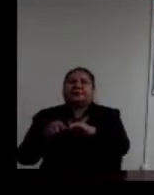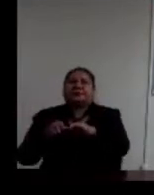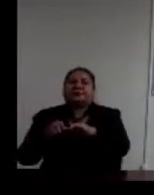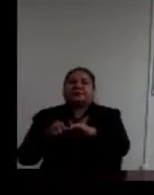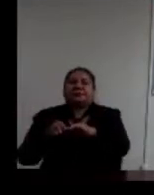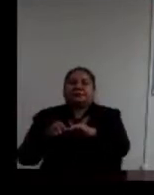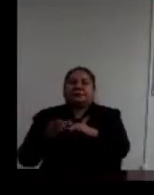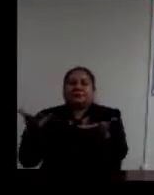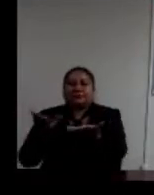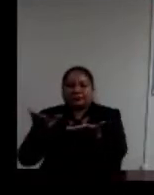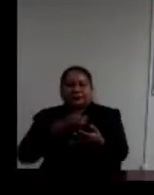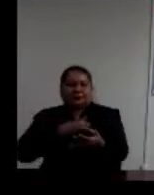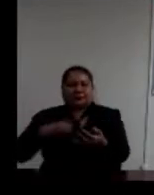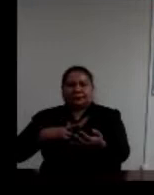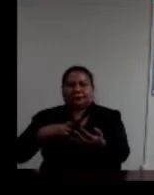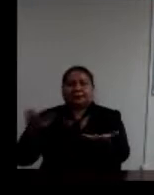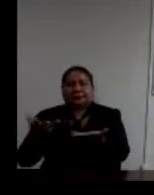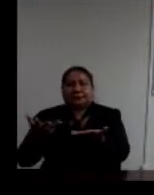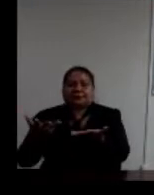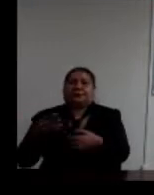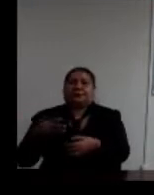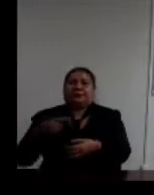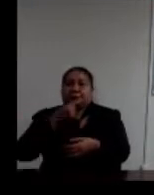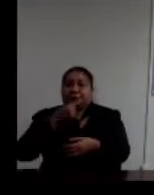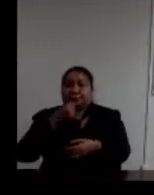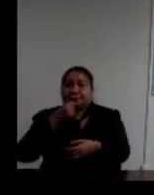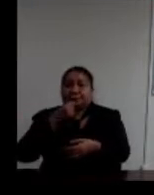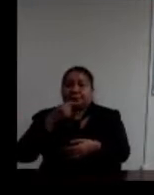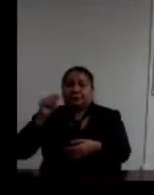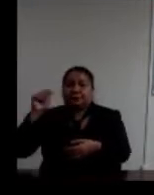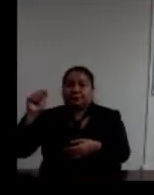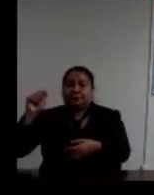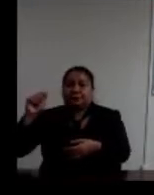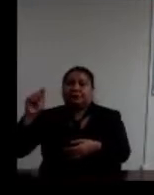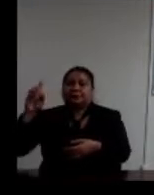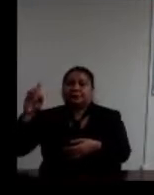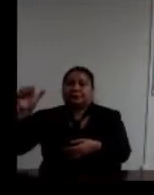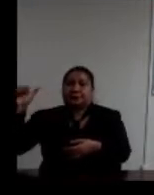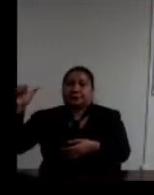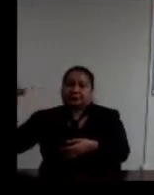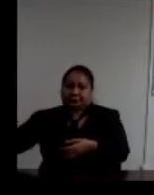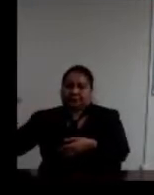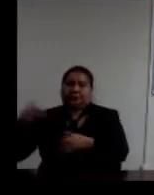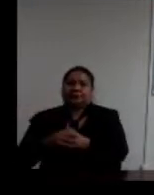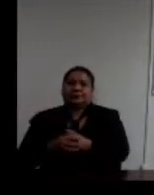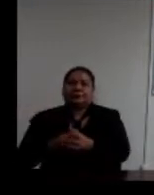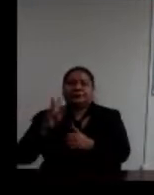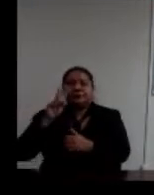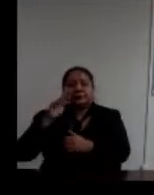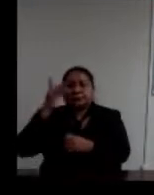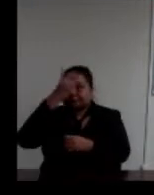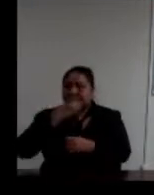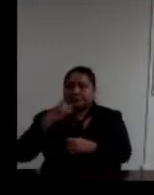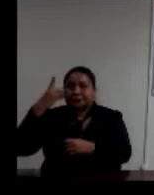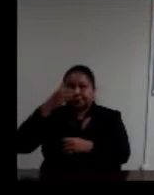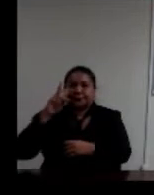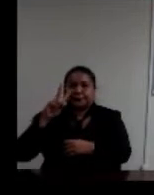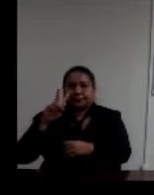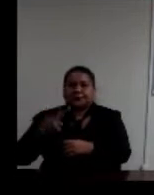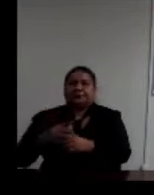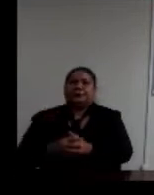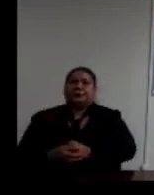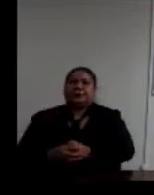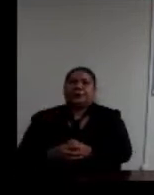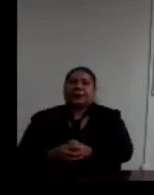que debemos y qué no debemos de hacer en el caso de los niños que ya fueron diagnosticados y los que vamos a diagnosticar.